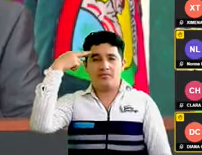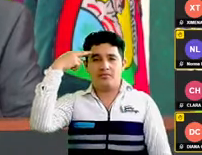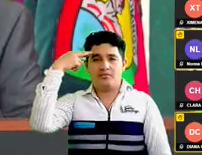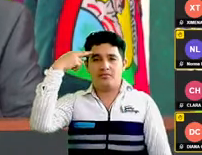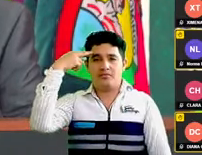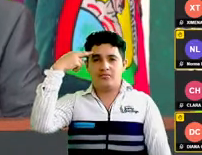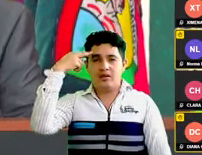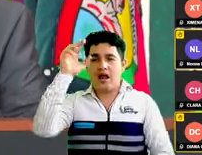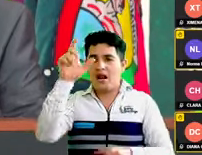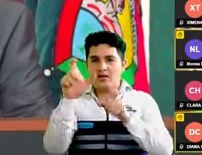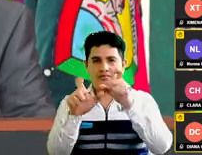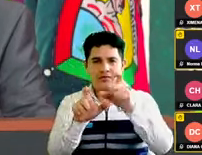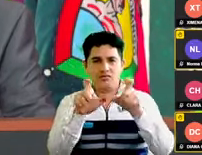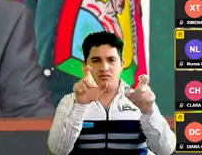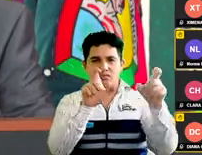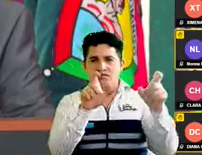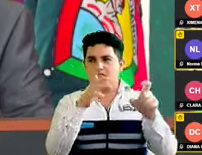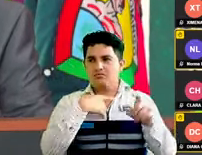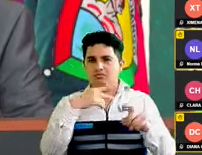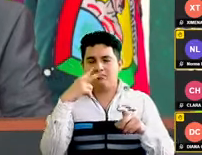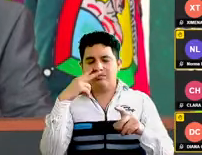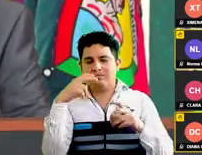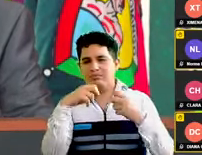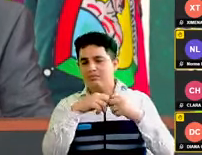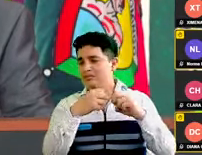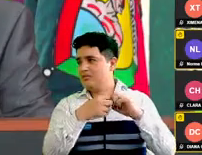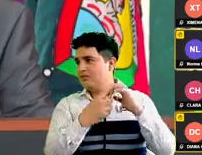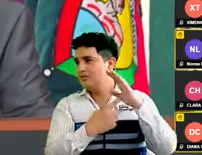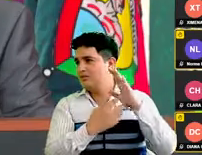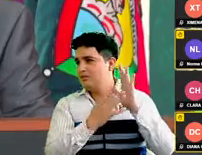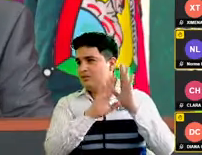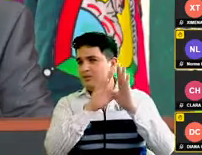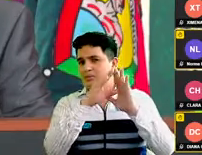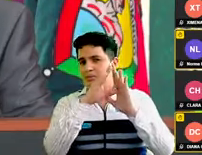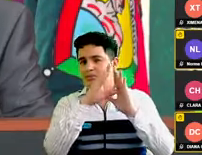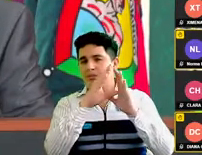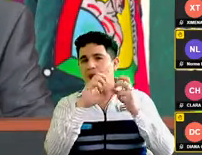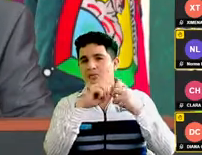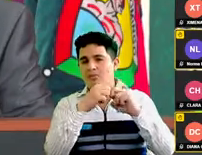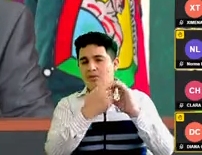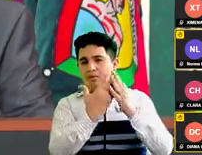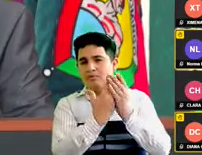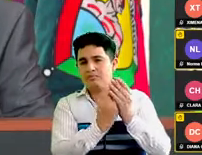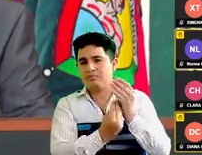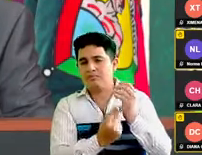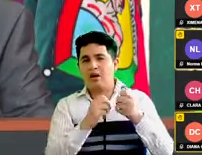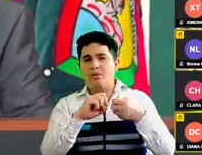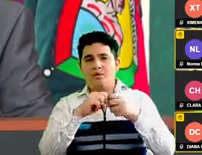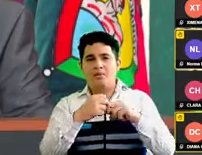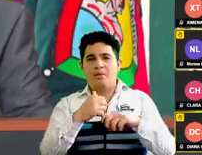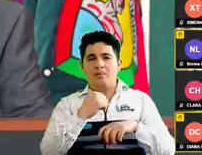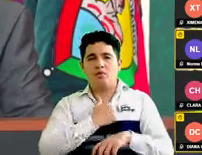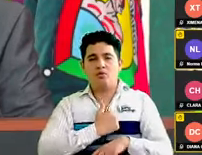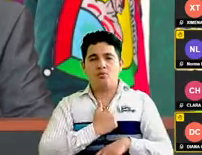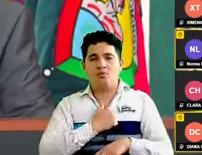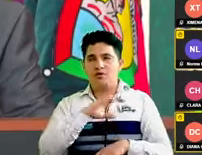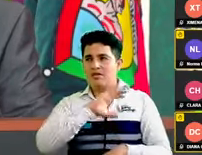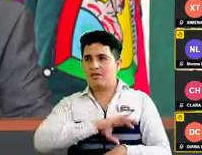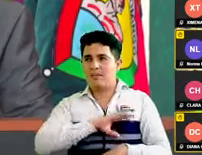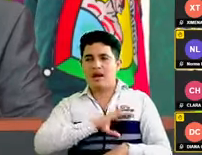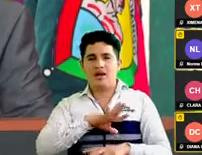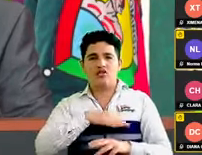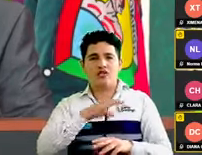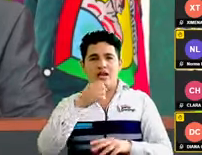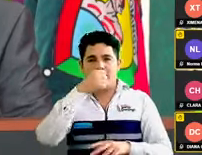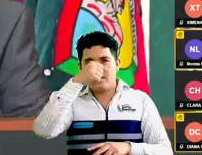a las personas que hacen daño a los bienes públicos. Son los bienes del pueblo, no